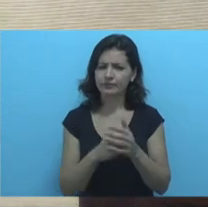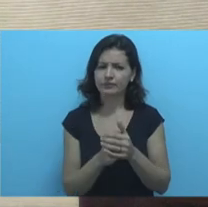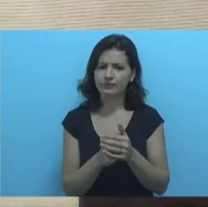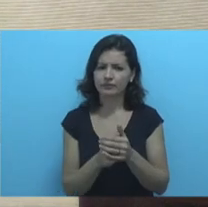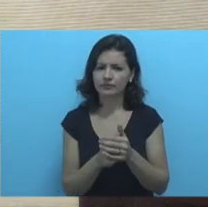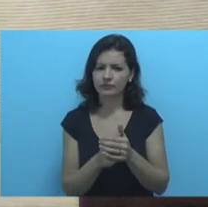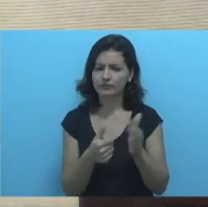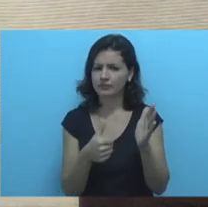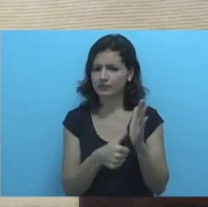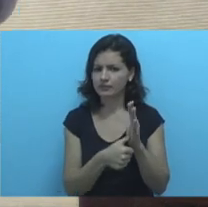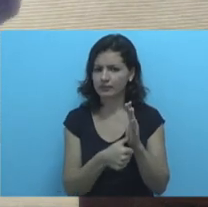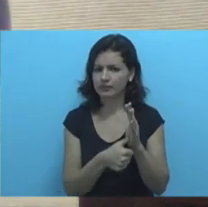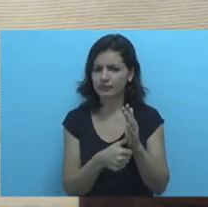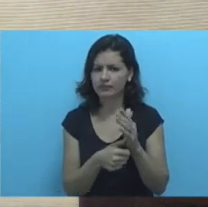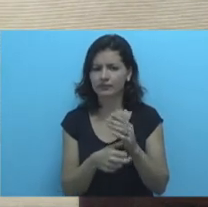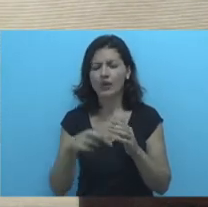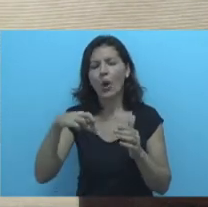papeles